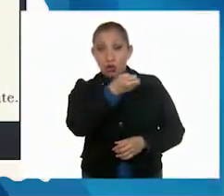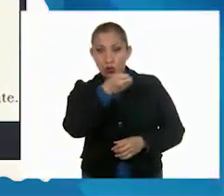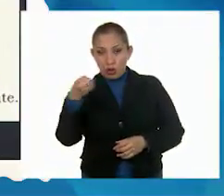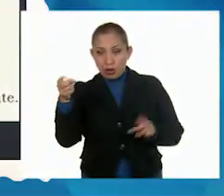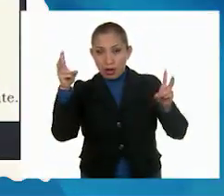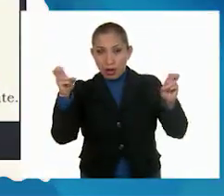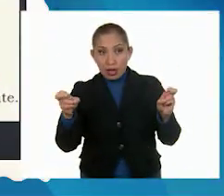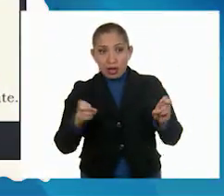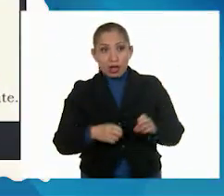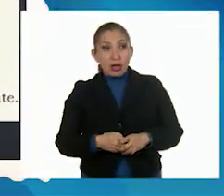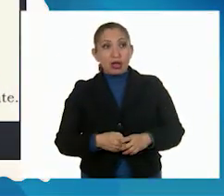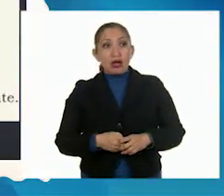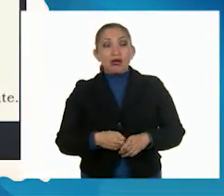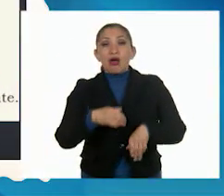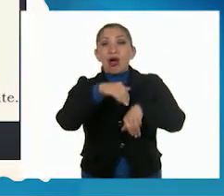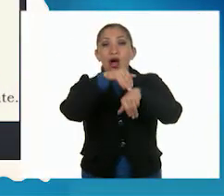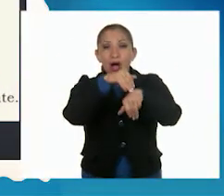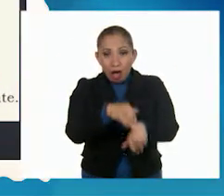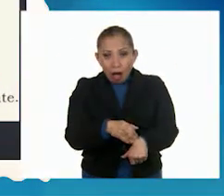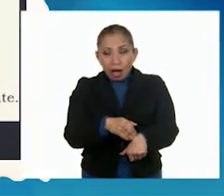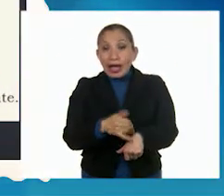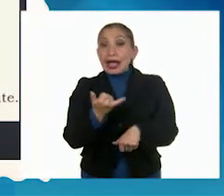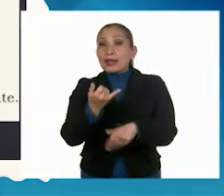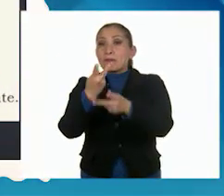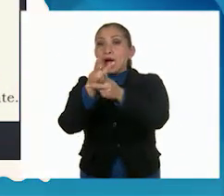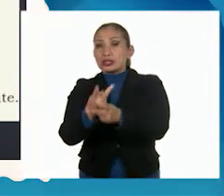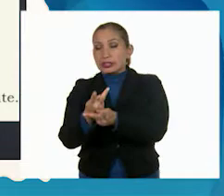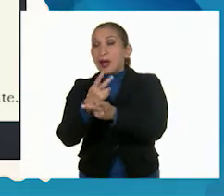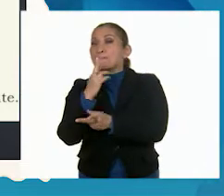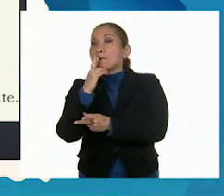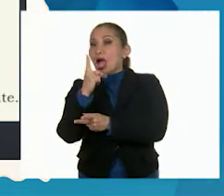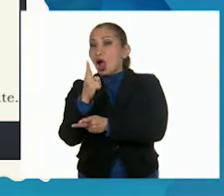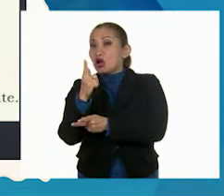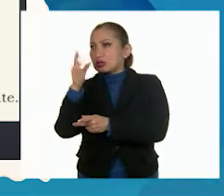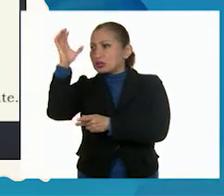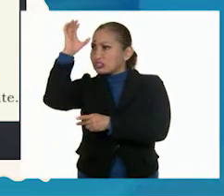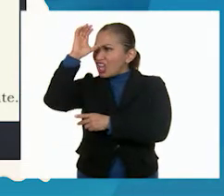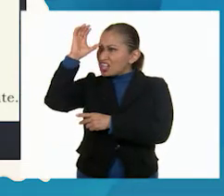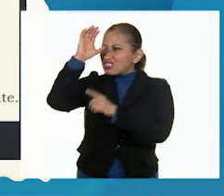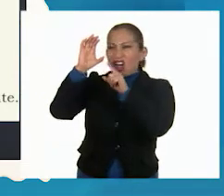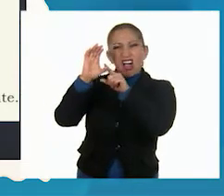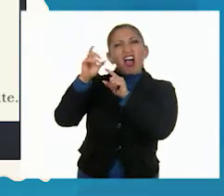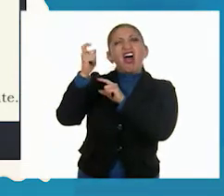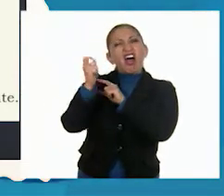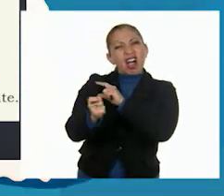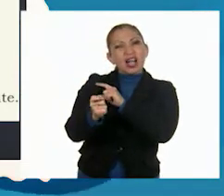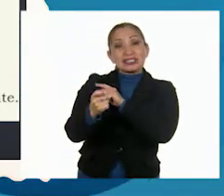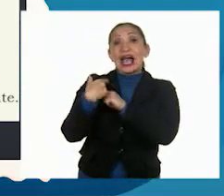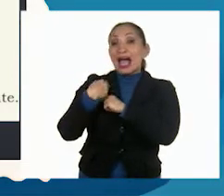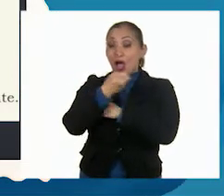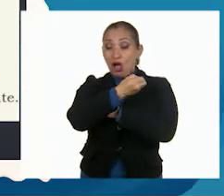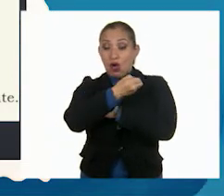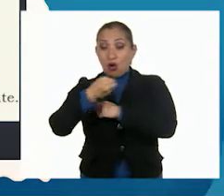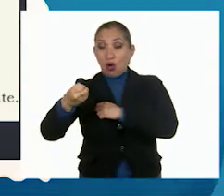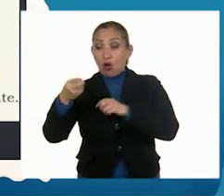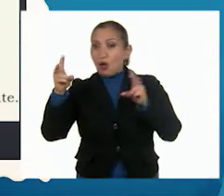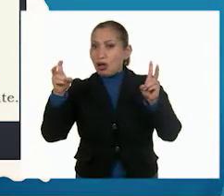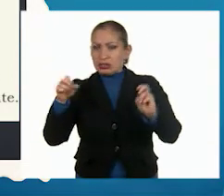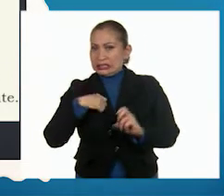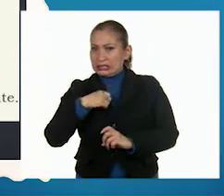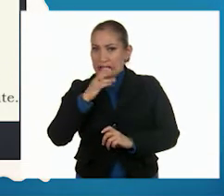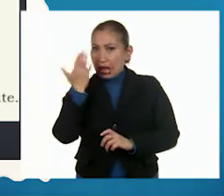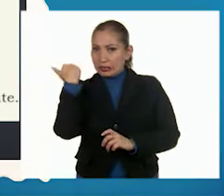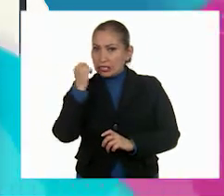sería, obediencia y paciencia son la mejor ciencia. Ese refrán no lo